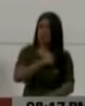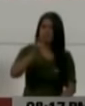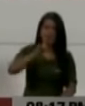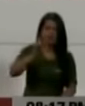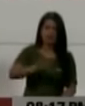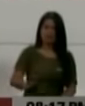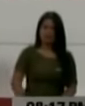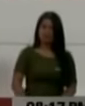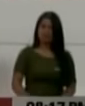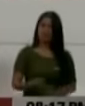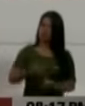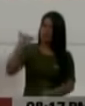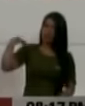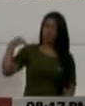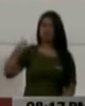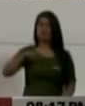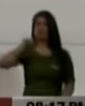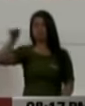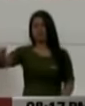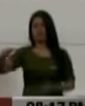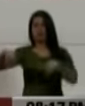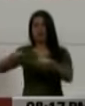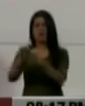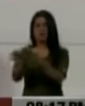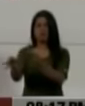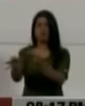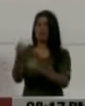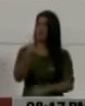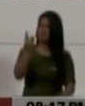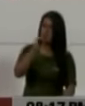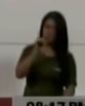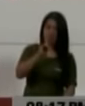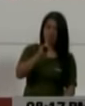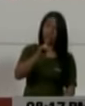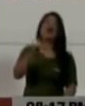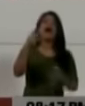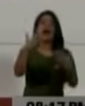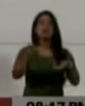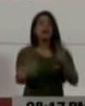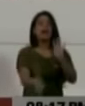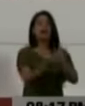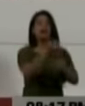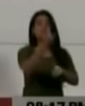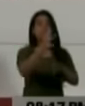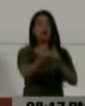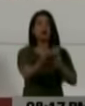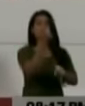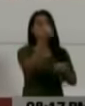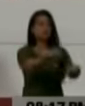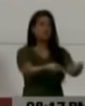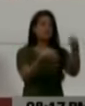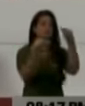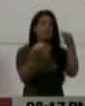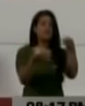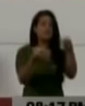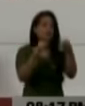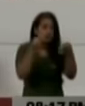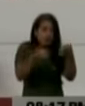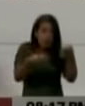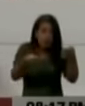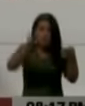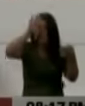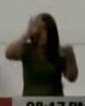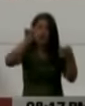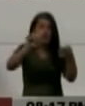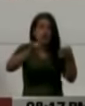desde Urica, que estábamos en Urica. Ah, ya apareció la carta que envió. No fue el Papa, sino el señor